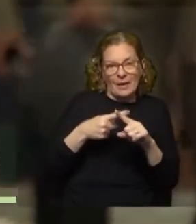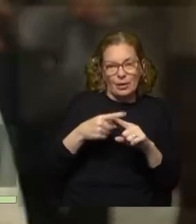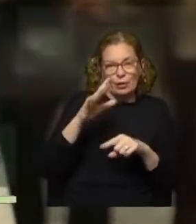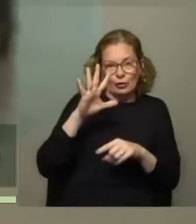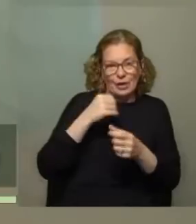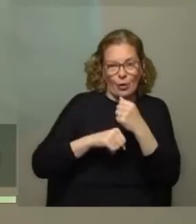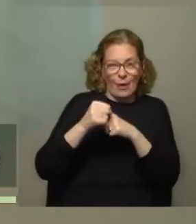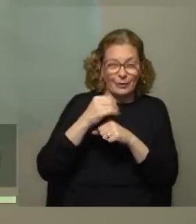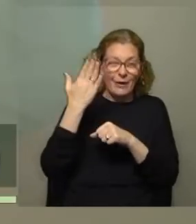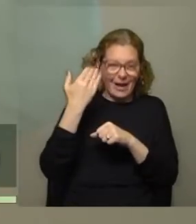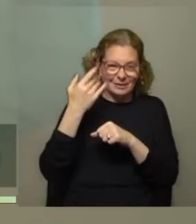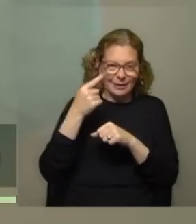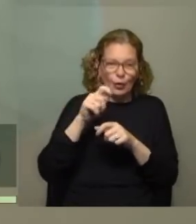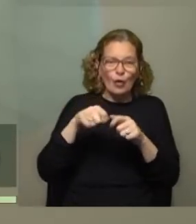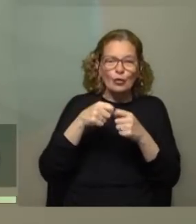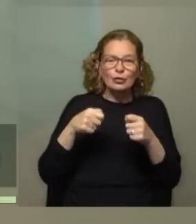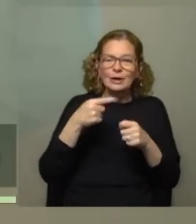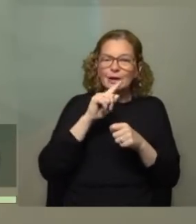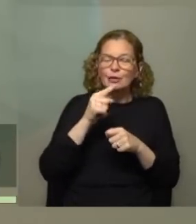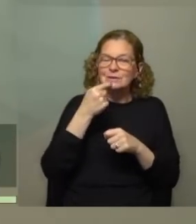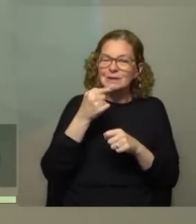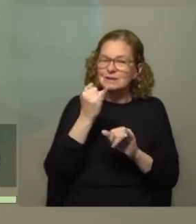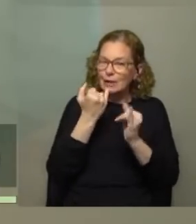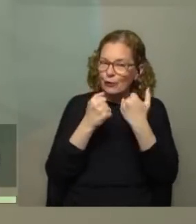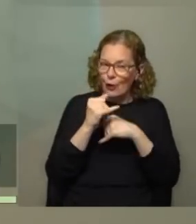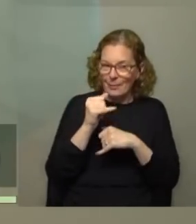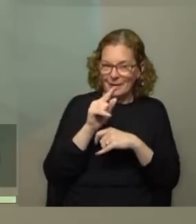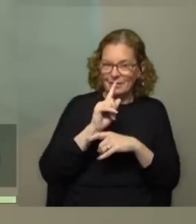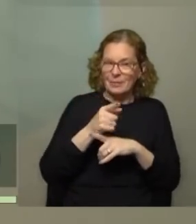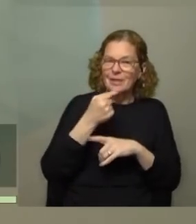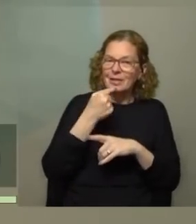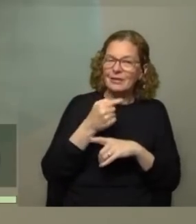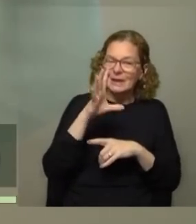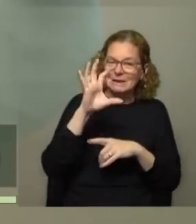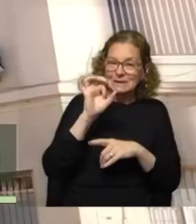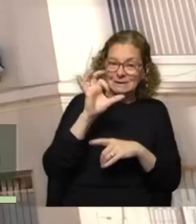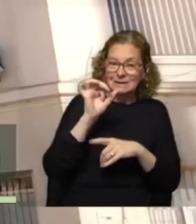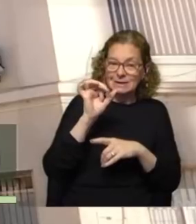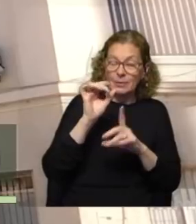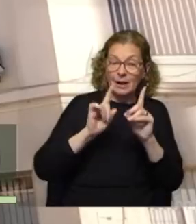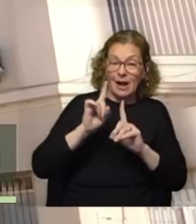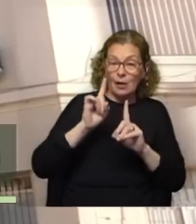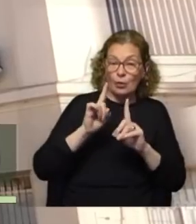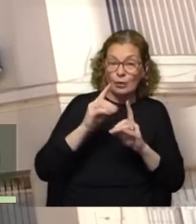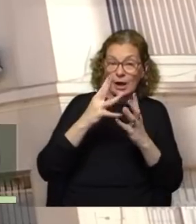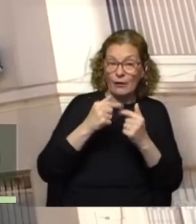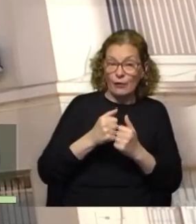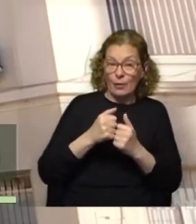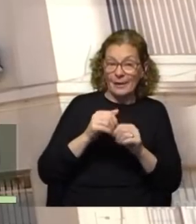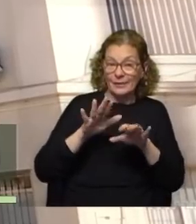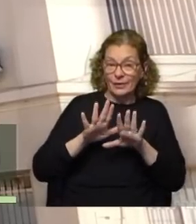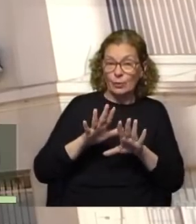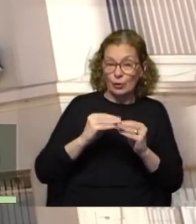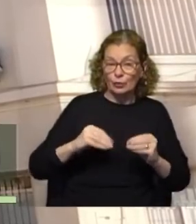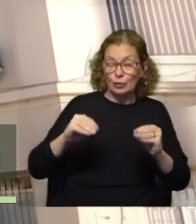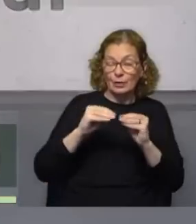señalado conclusión que no se menciona en el informe el organismo también informó que en septiembre salieron de alguna de las modalidades del seguro o